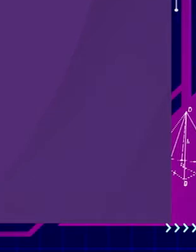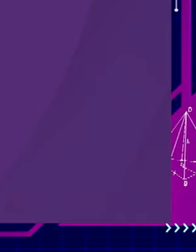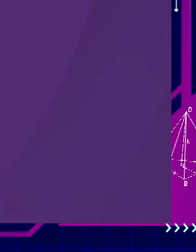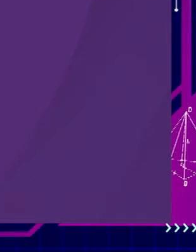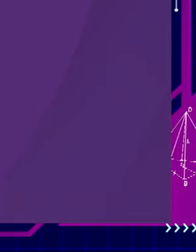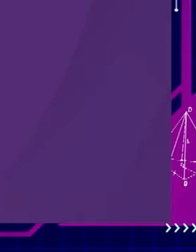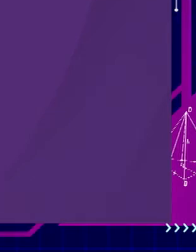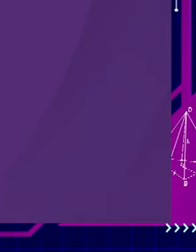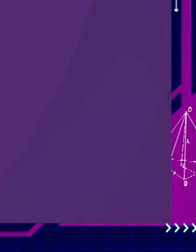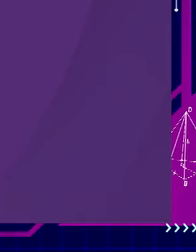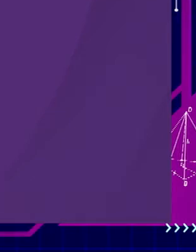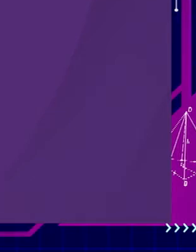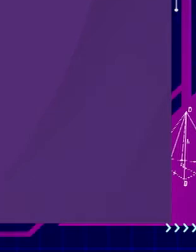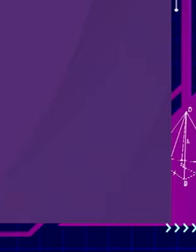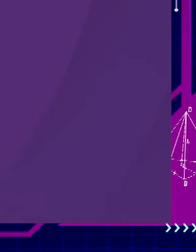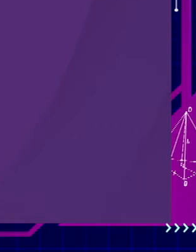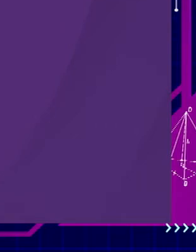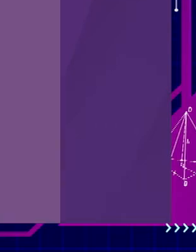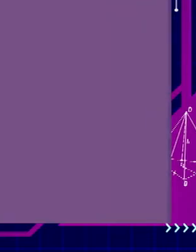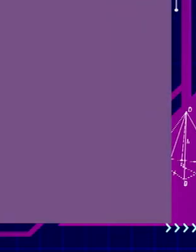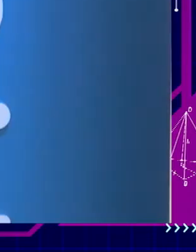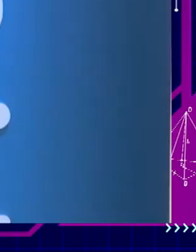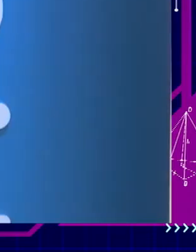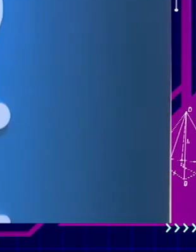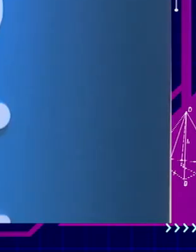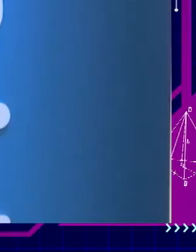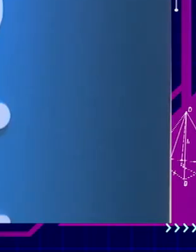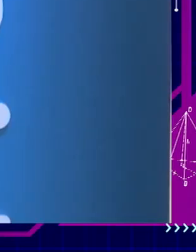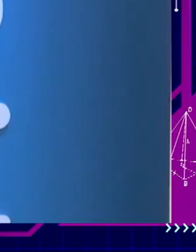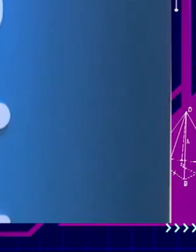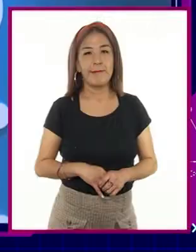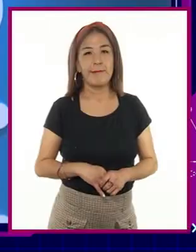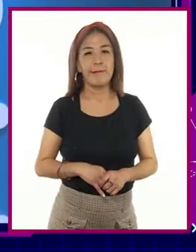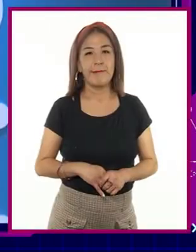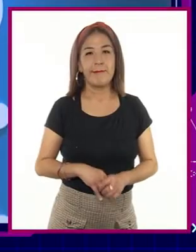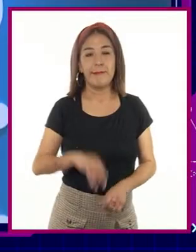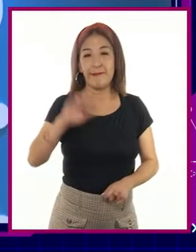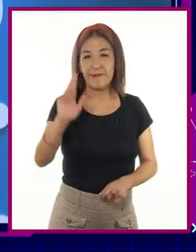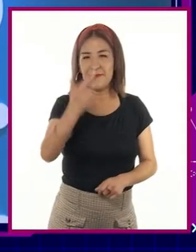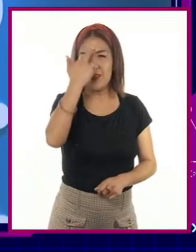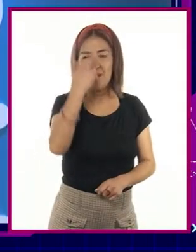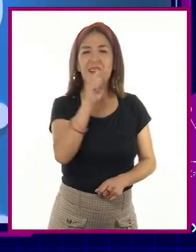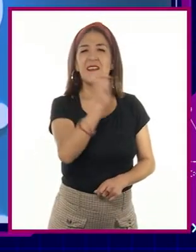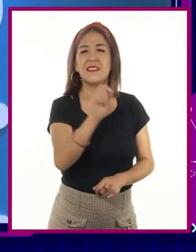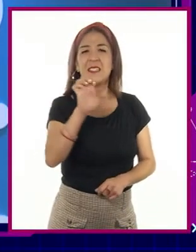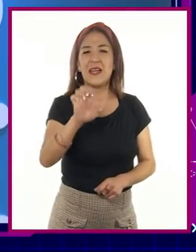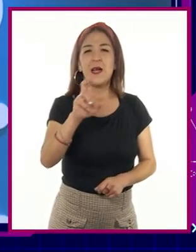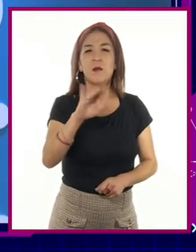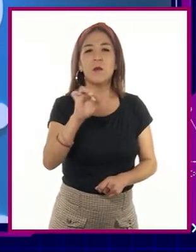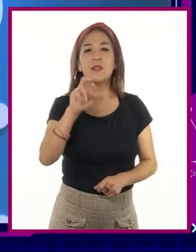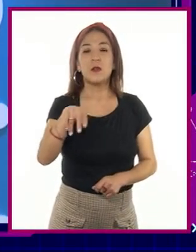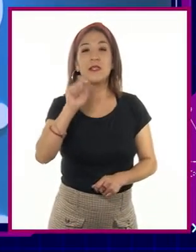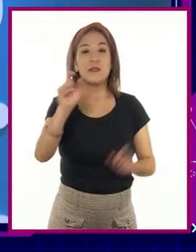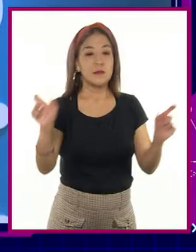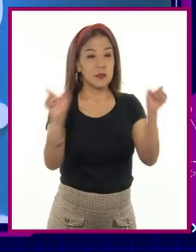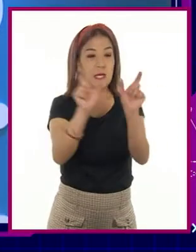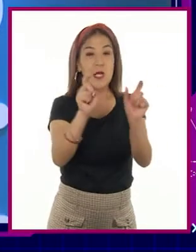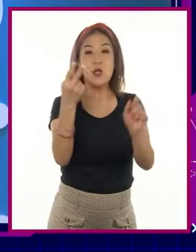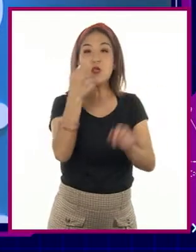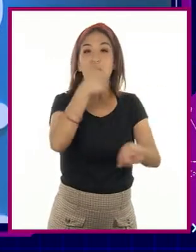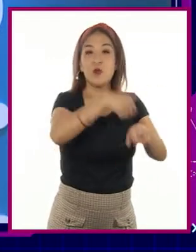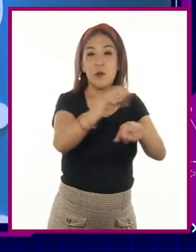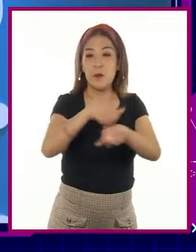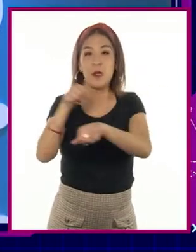que hace verdadera a esta ecuación recordemos que una ecuación es una igualdad entre dos expresiones que contienen